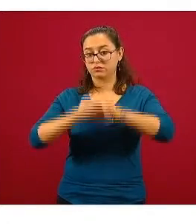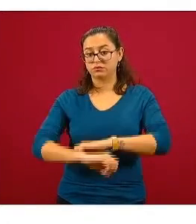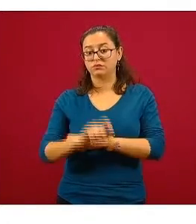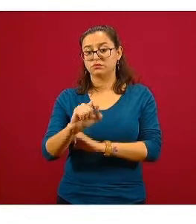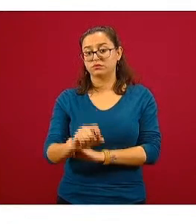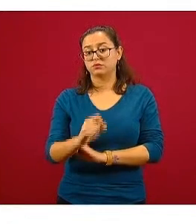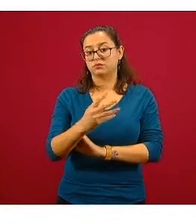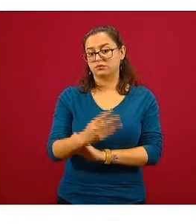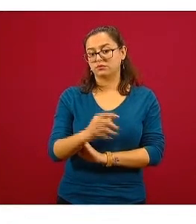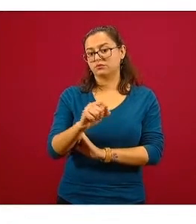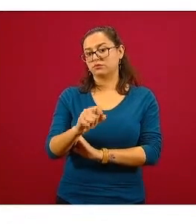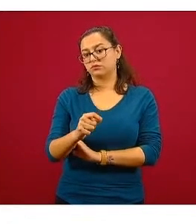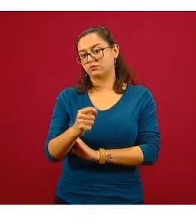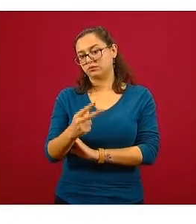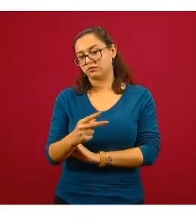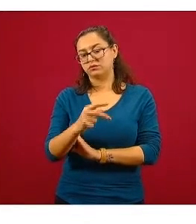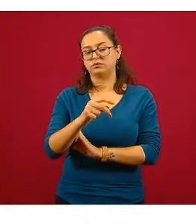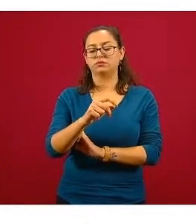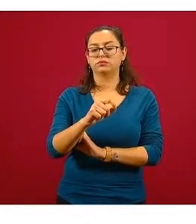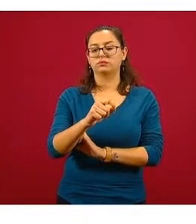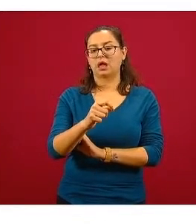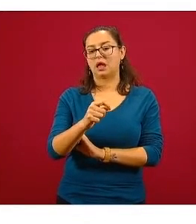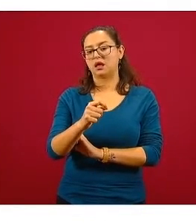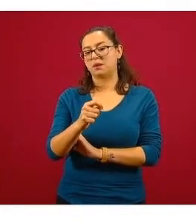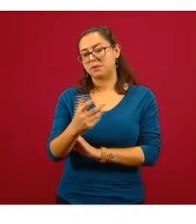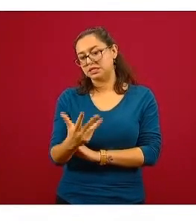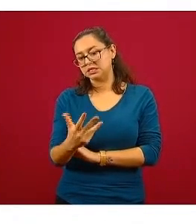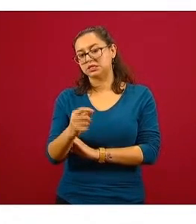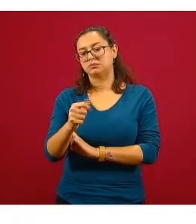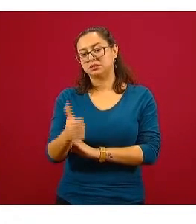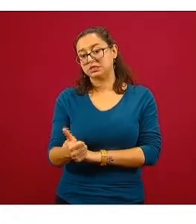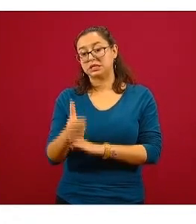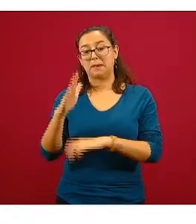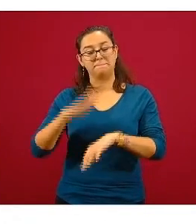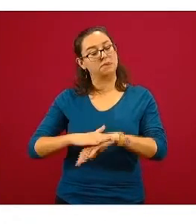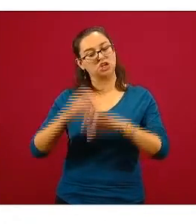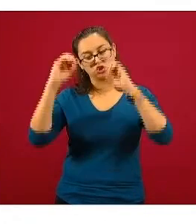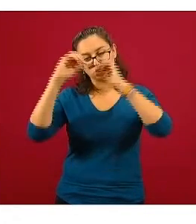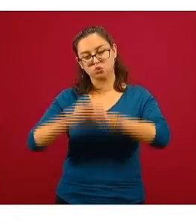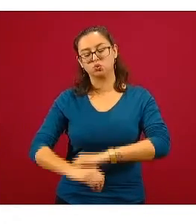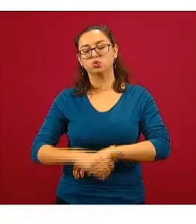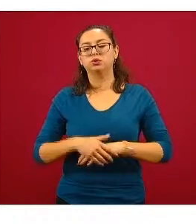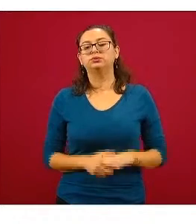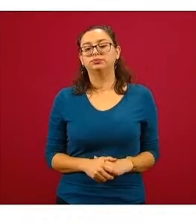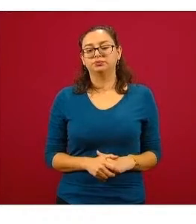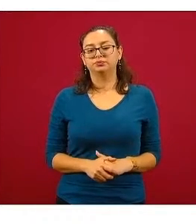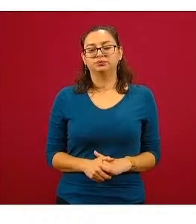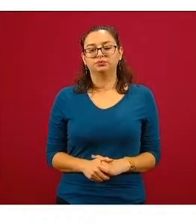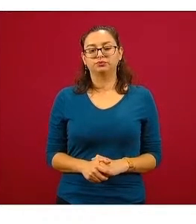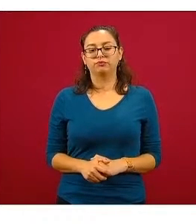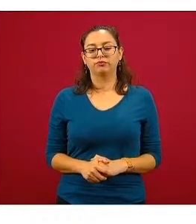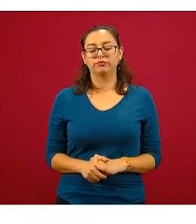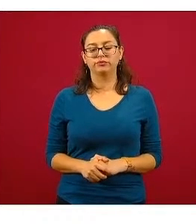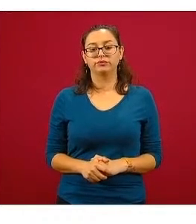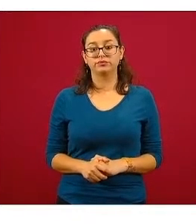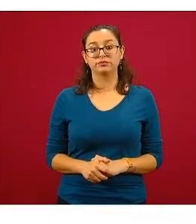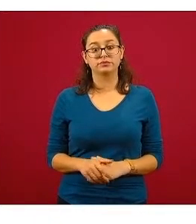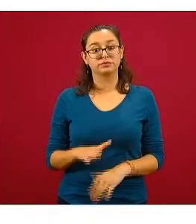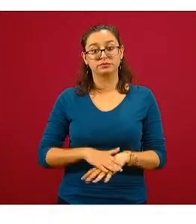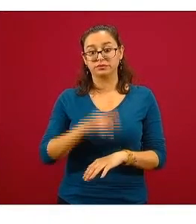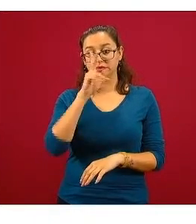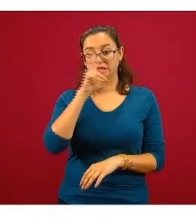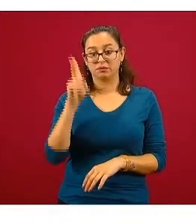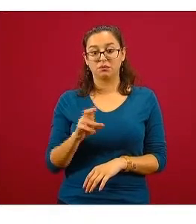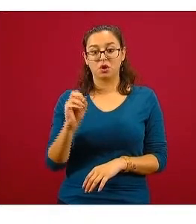partir de la semana precisamente 21-22, ya para la 25 mayor intensidad, 26 vean Otón Blanco alcanza la